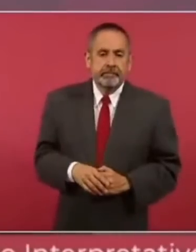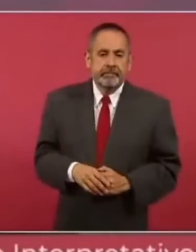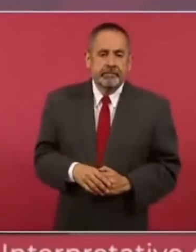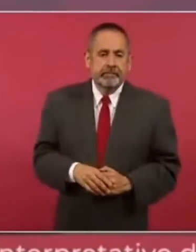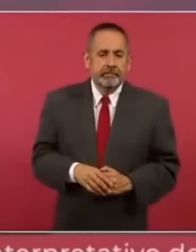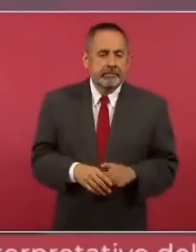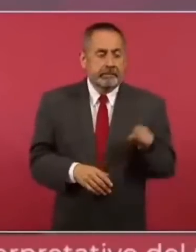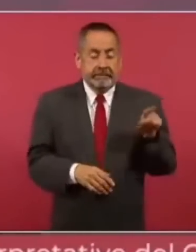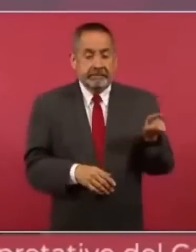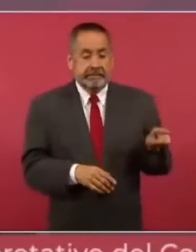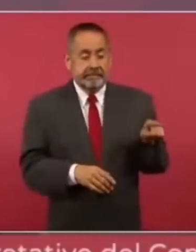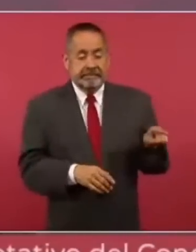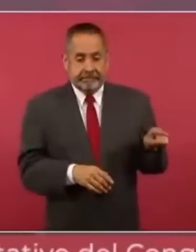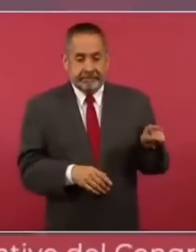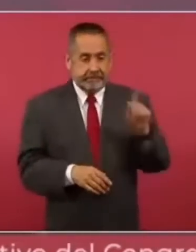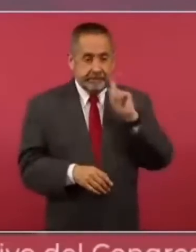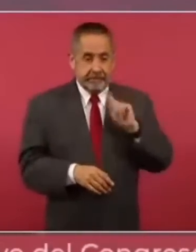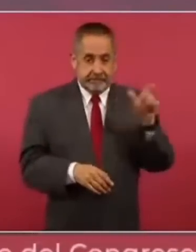actúa